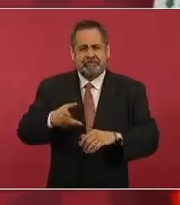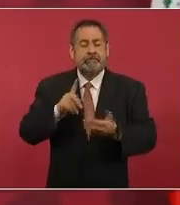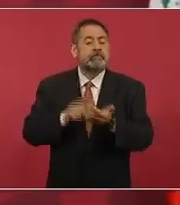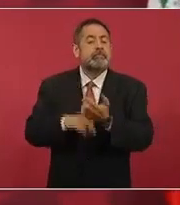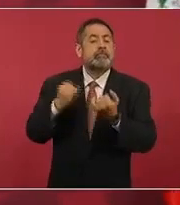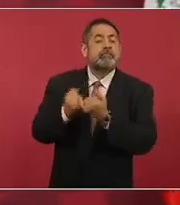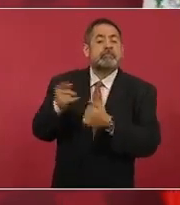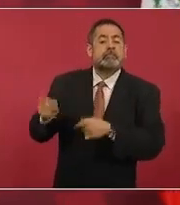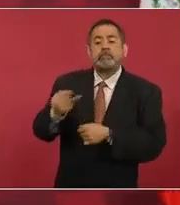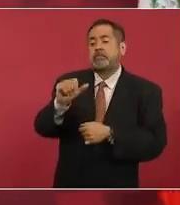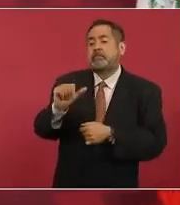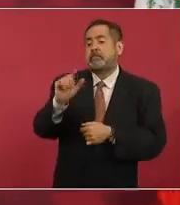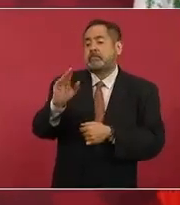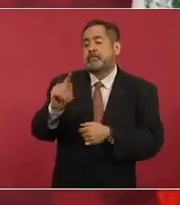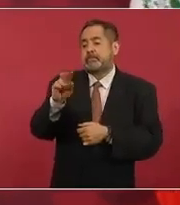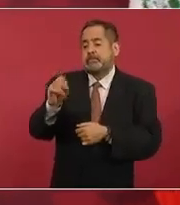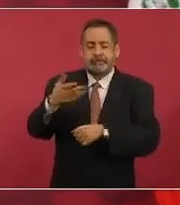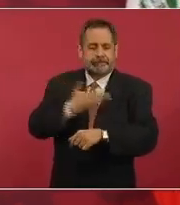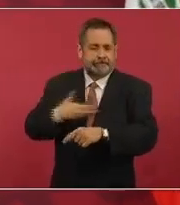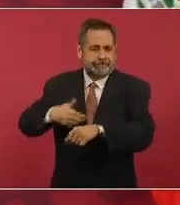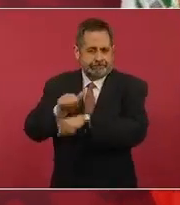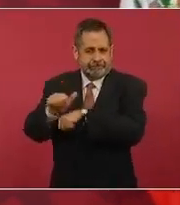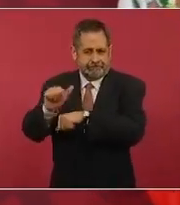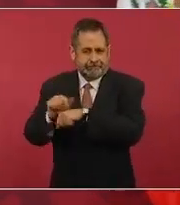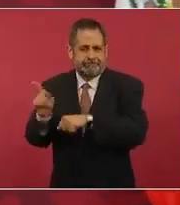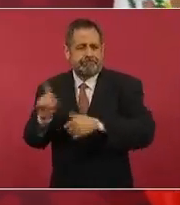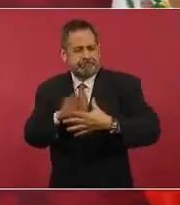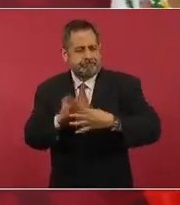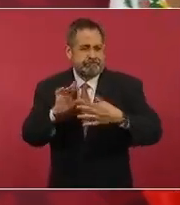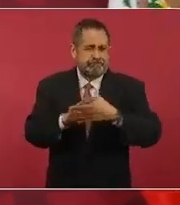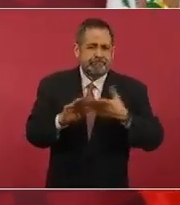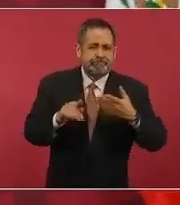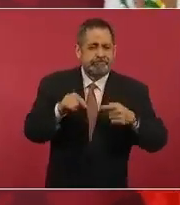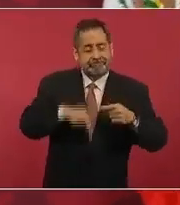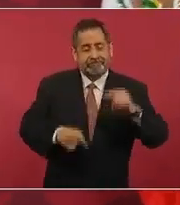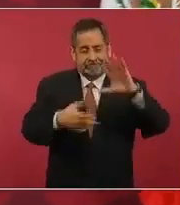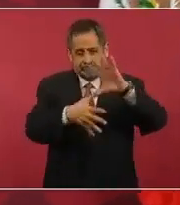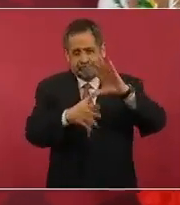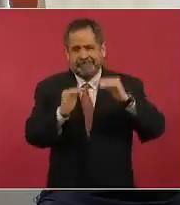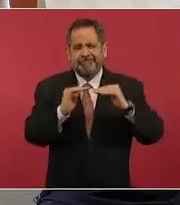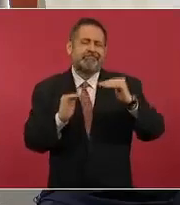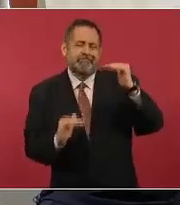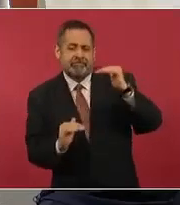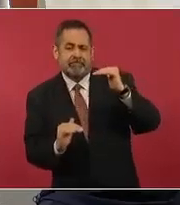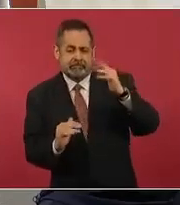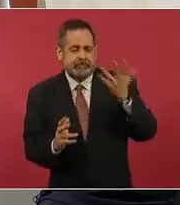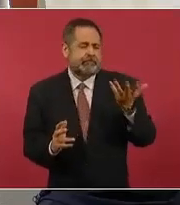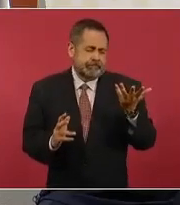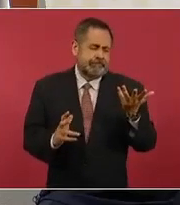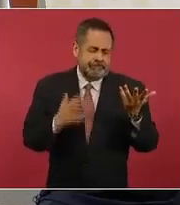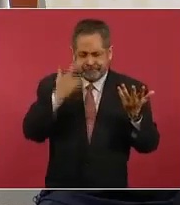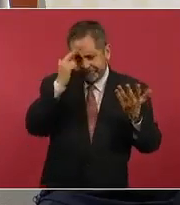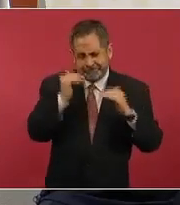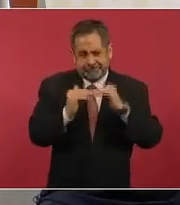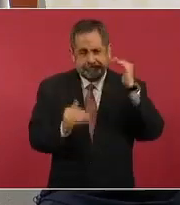de las desigualdades del continente con más desigualdad, así también, sin duda,